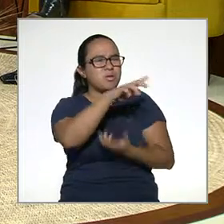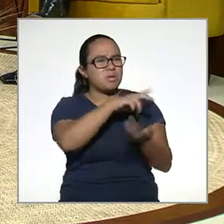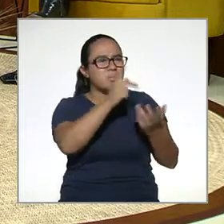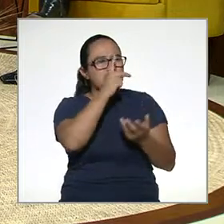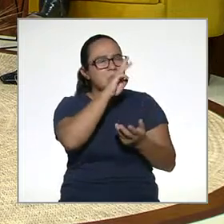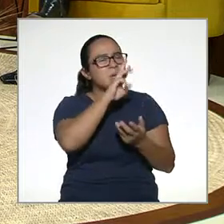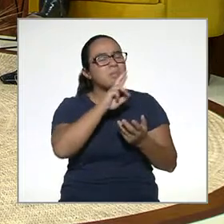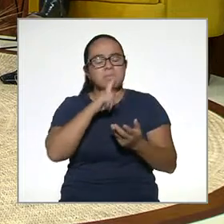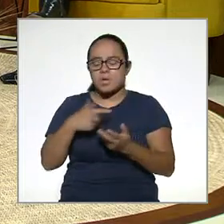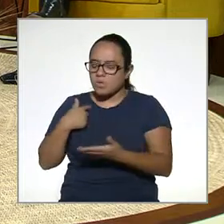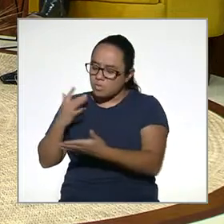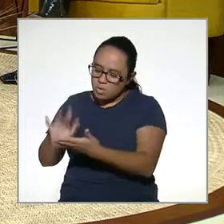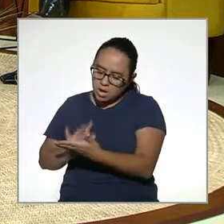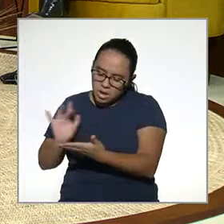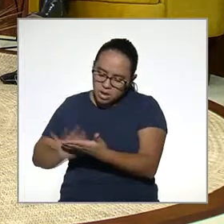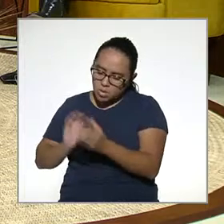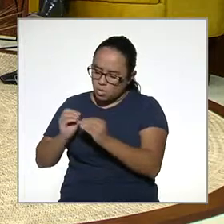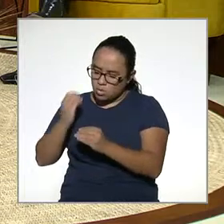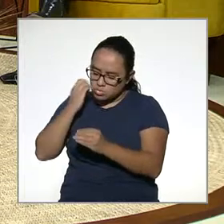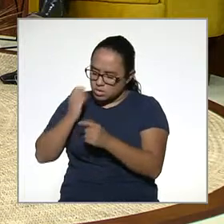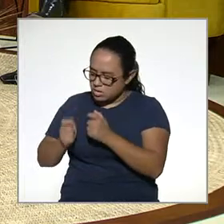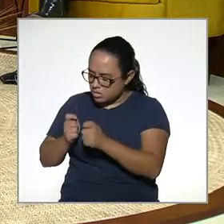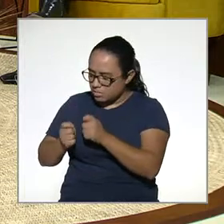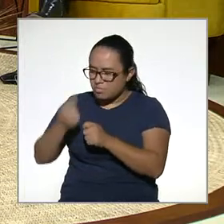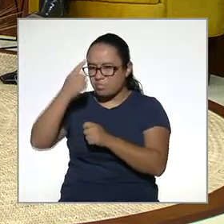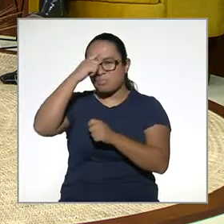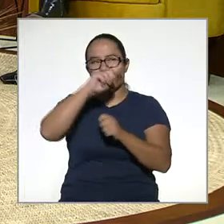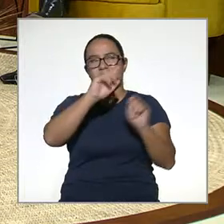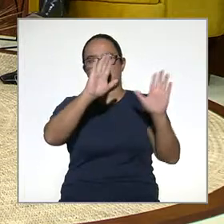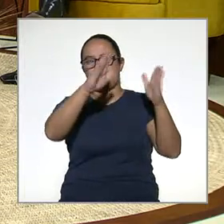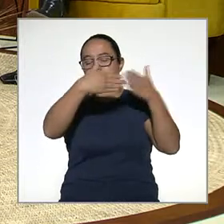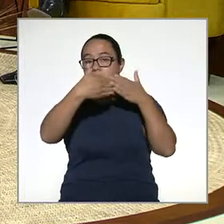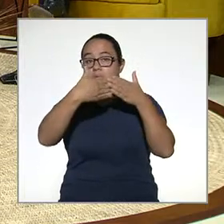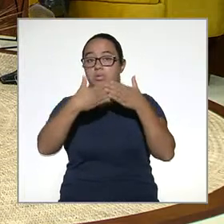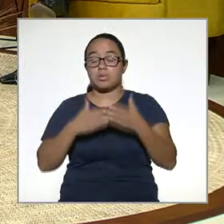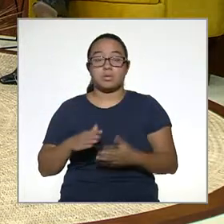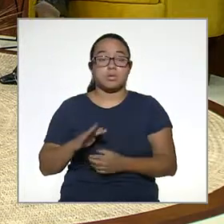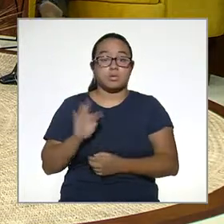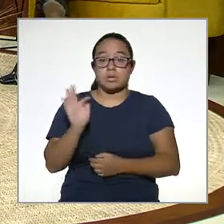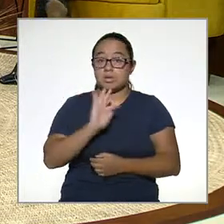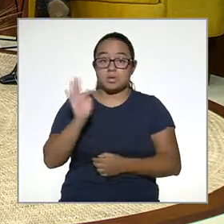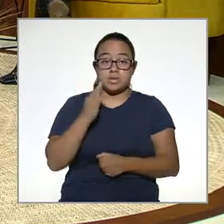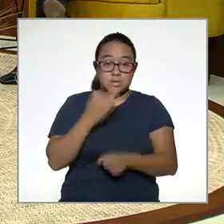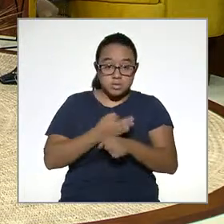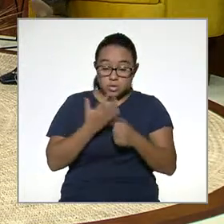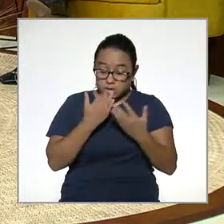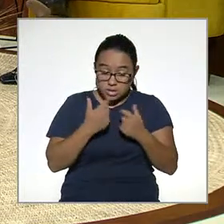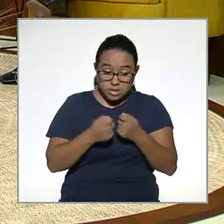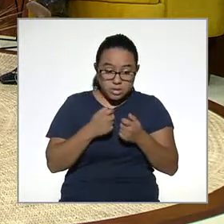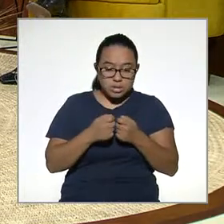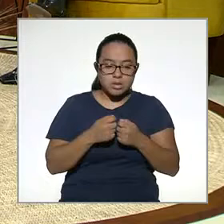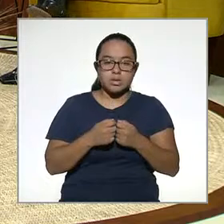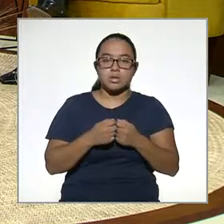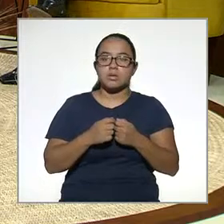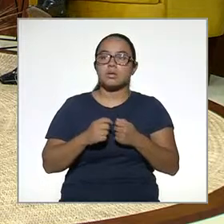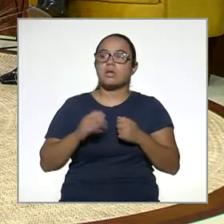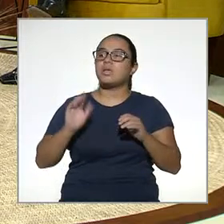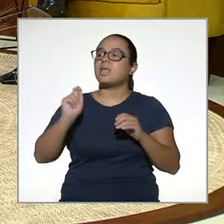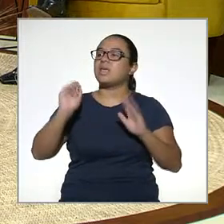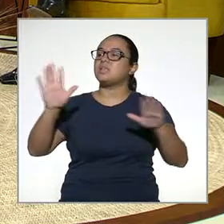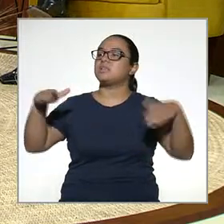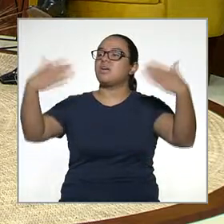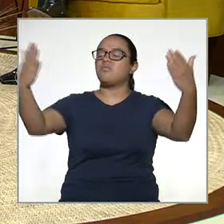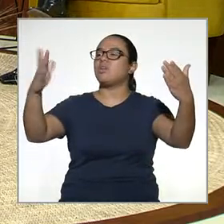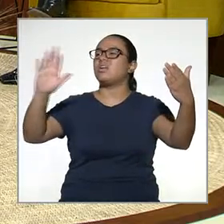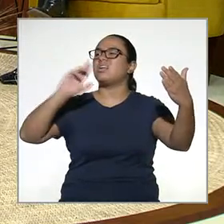iPad, el celular, una forma de poder abstraerse de ese mundo. Hoy, sin eso del dispositivo, el niño se abstrae de la fuera. Exacto. Y